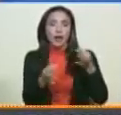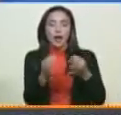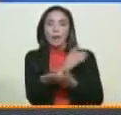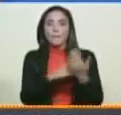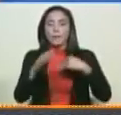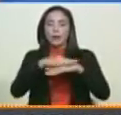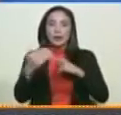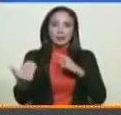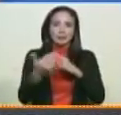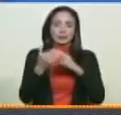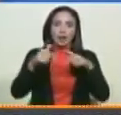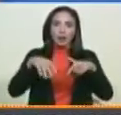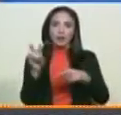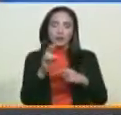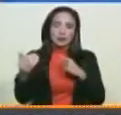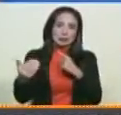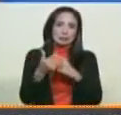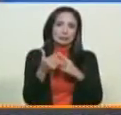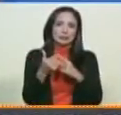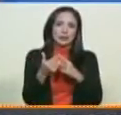de Venezuela